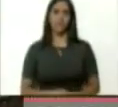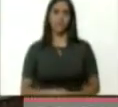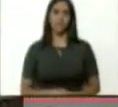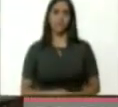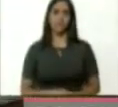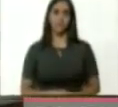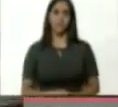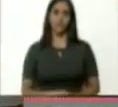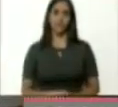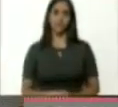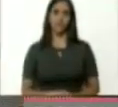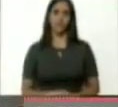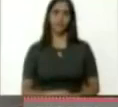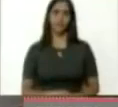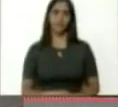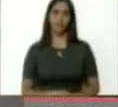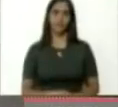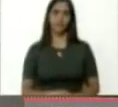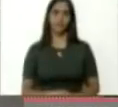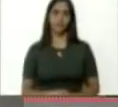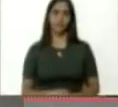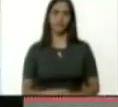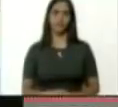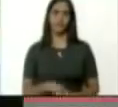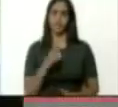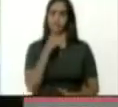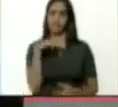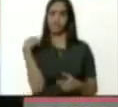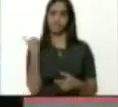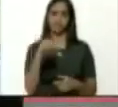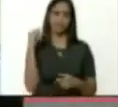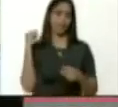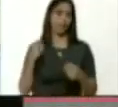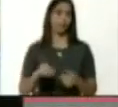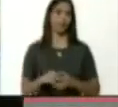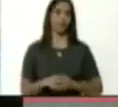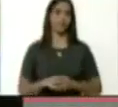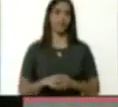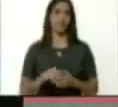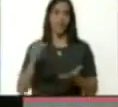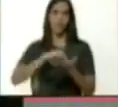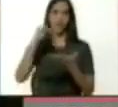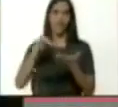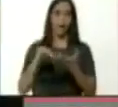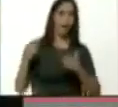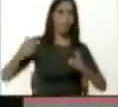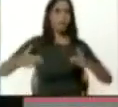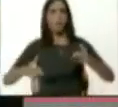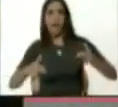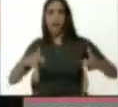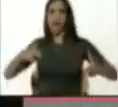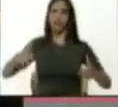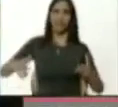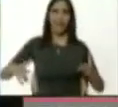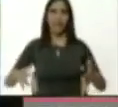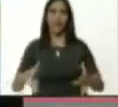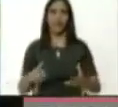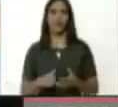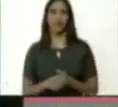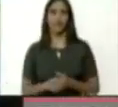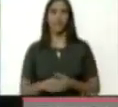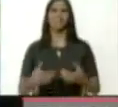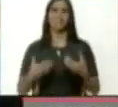Coño, ese no es un jamón, ¿no? Sape gato. Desde Miami, burde de malotes y vaina. Que no, sape gato. Chale